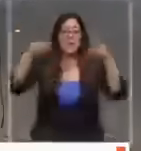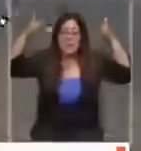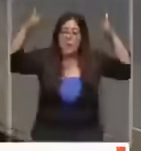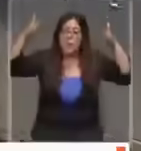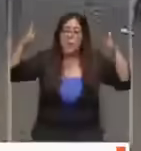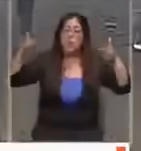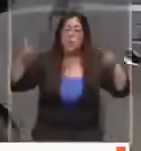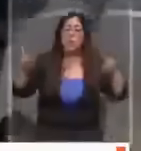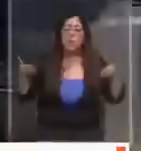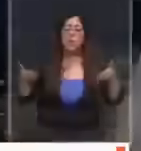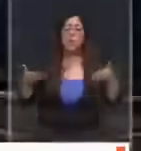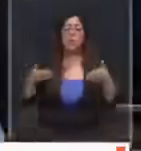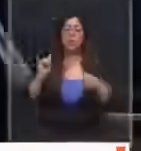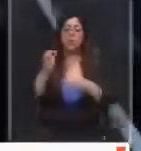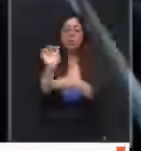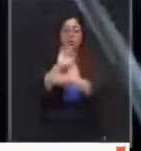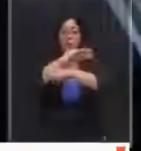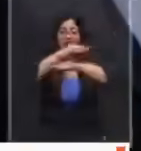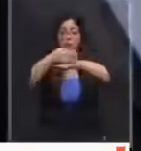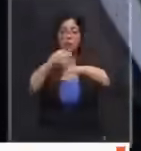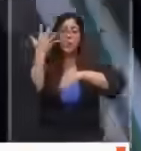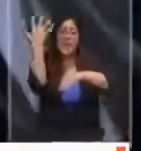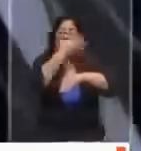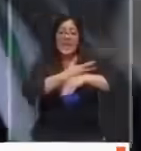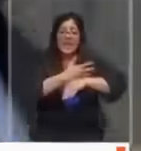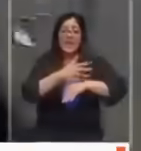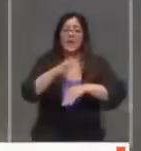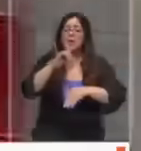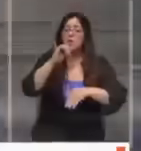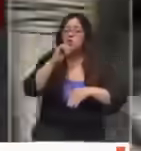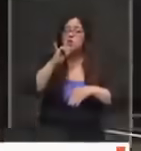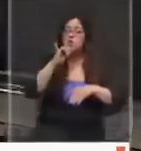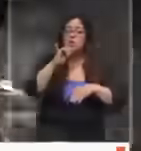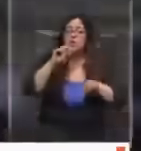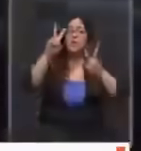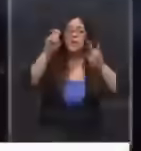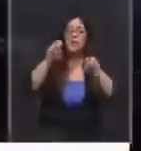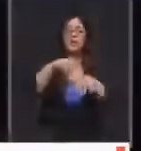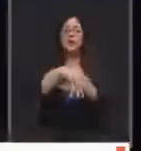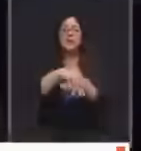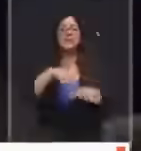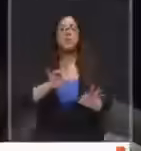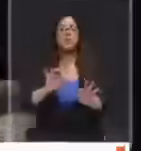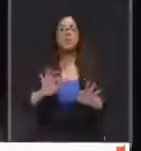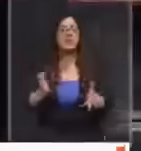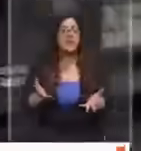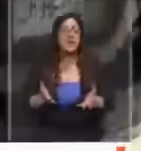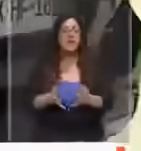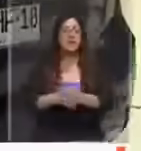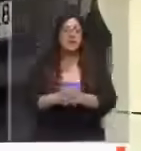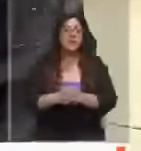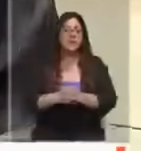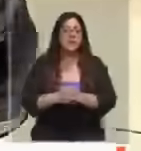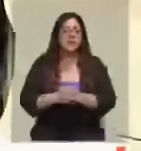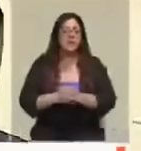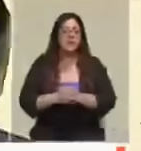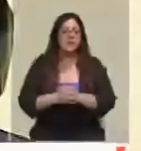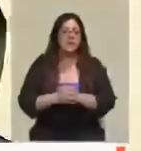imaginamos, la camioneta poder negra. Saludar, pero no sé en qué punto va a ser la ceremonia esta oficial. Por este camino, Macarena me autorizó.